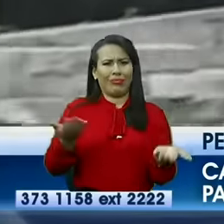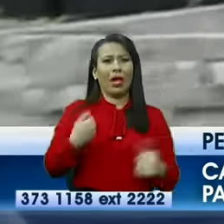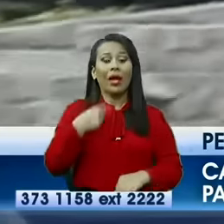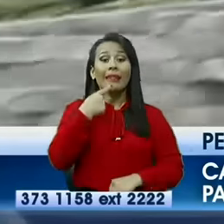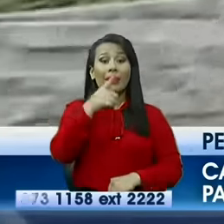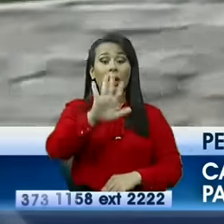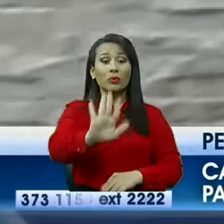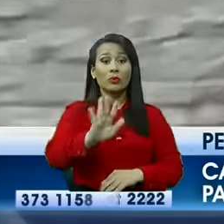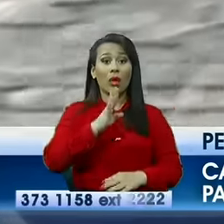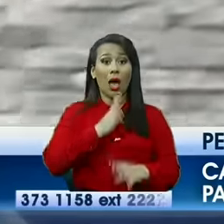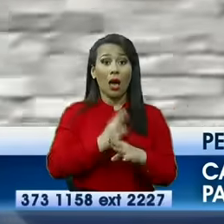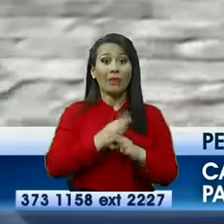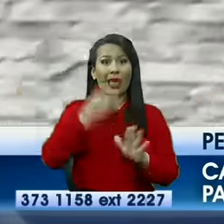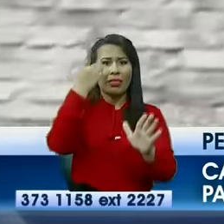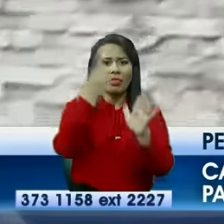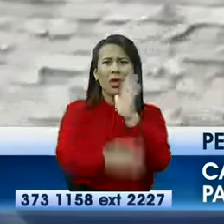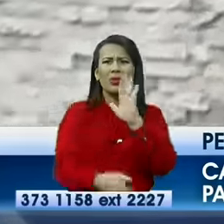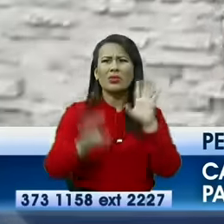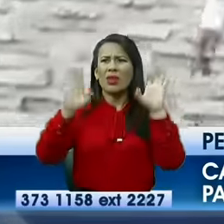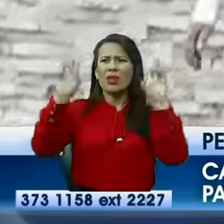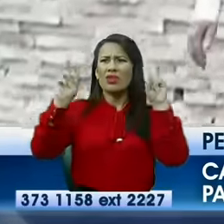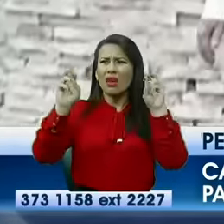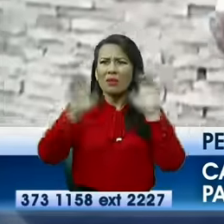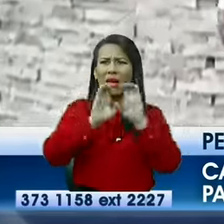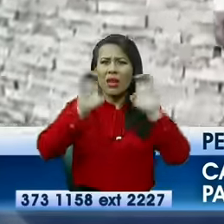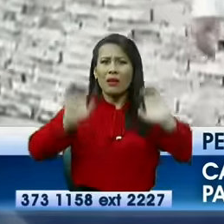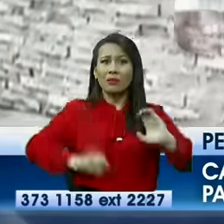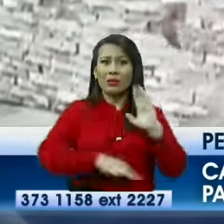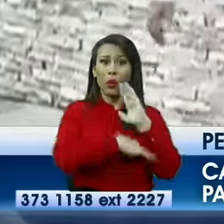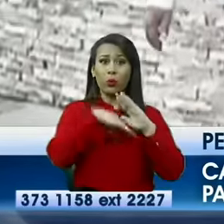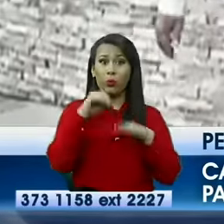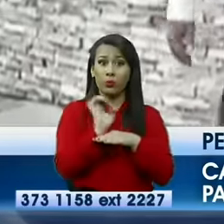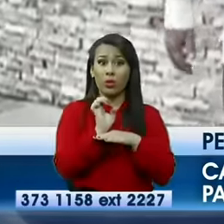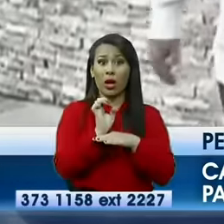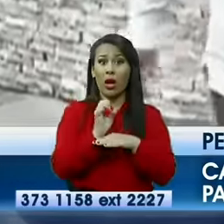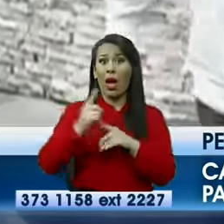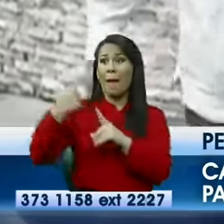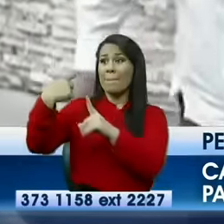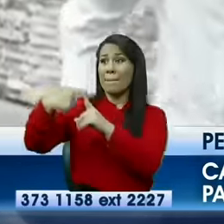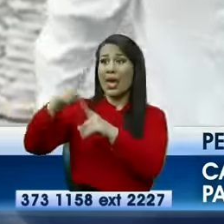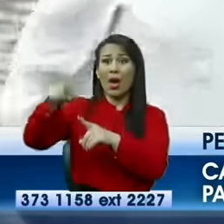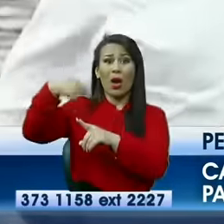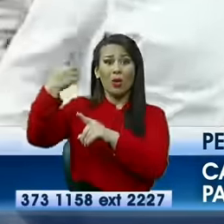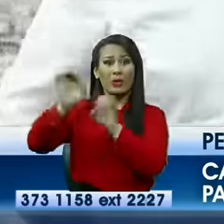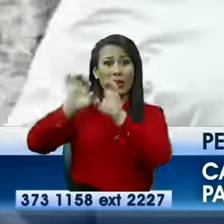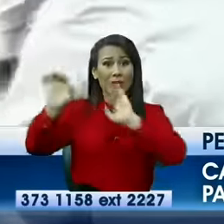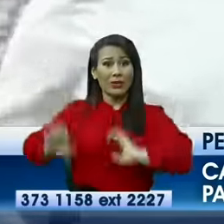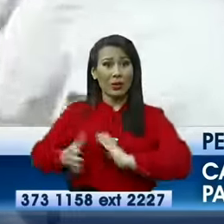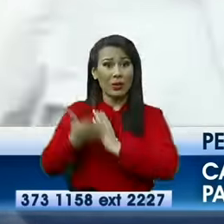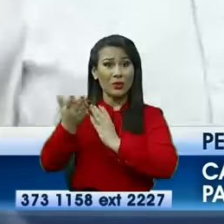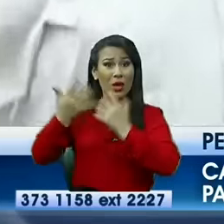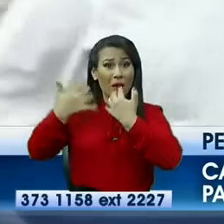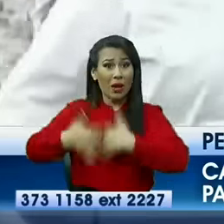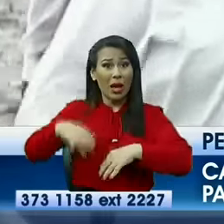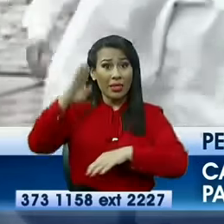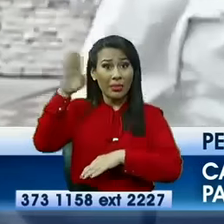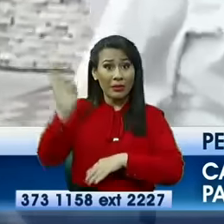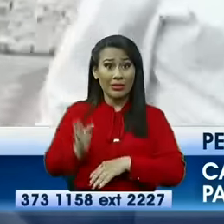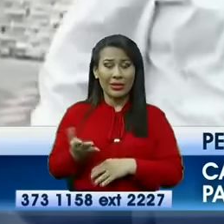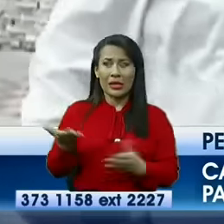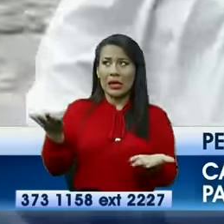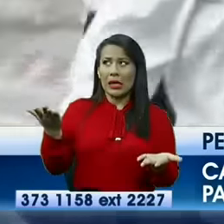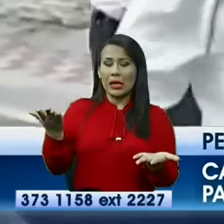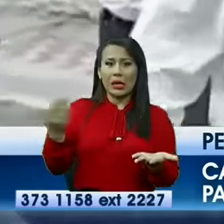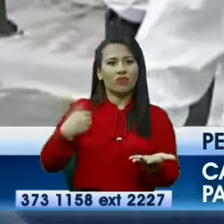las denuncias en petroecuador y los contratos con odeb sociedad patriótica son episodios que no deberían